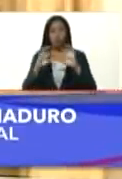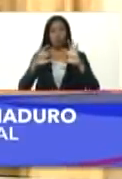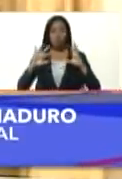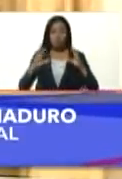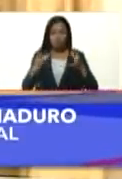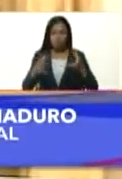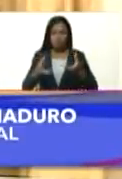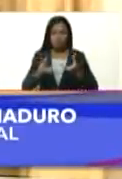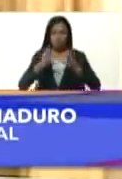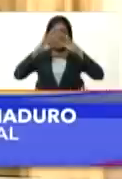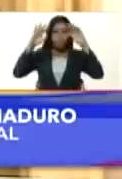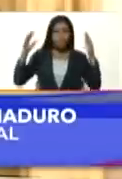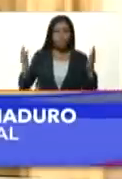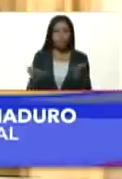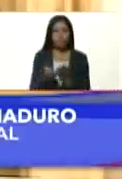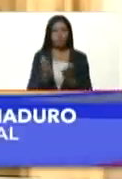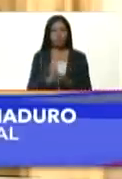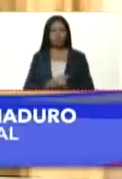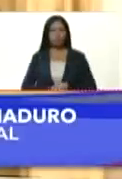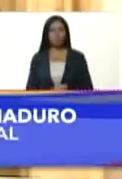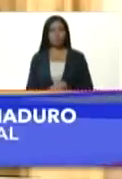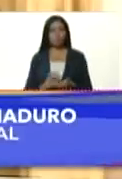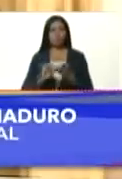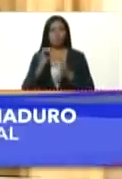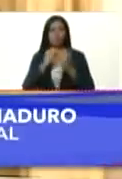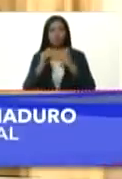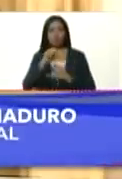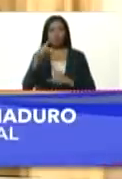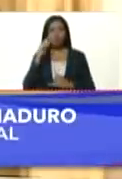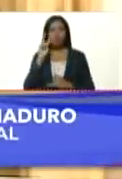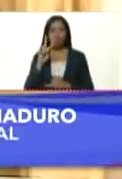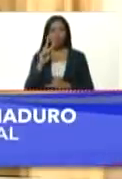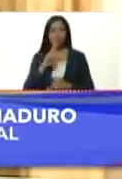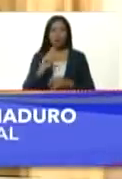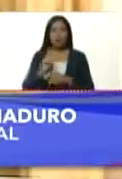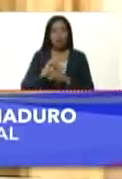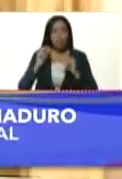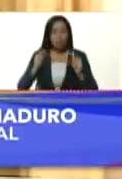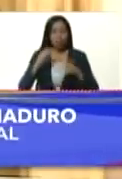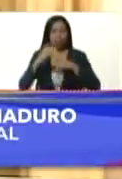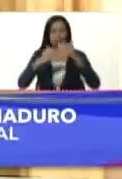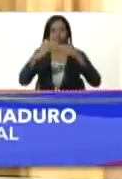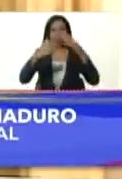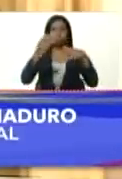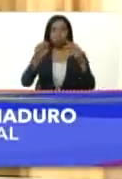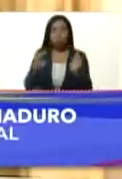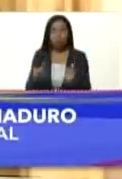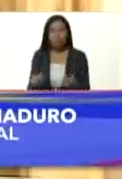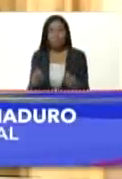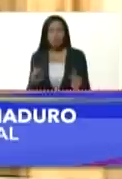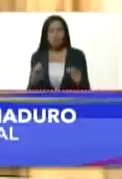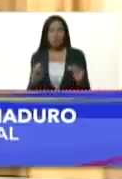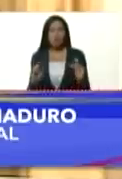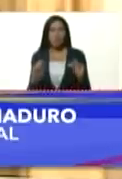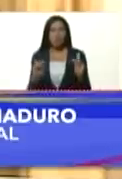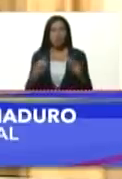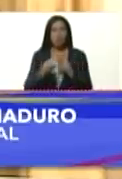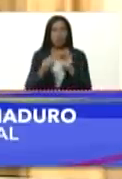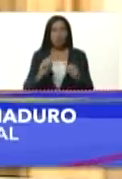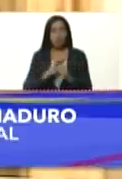mundial. En la última semana hemos observado una rápida escalada de casos